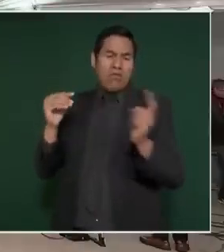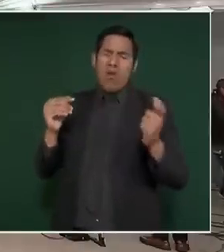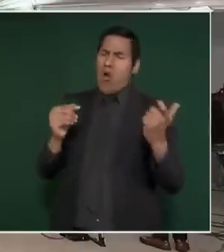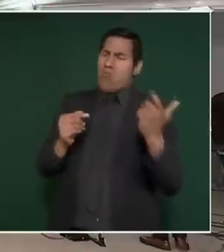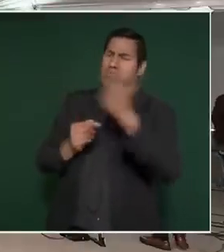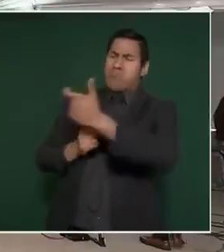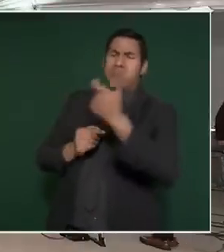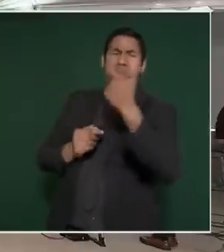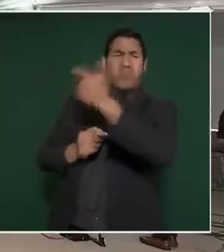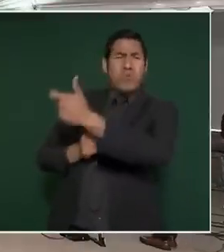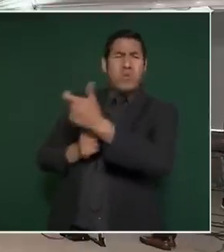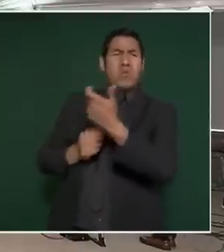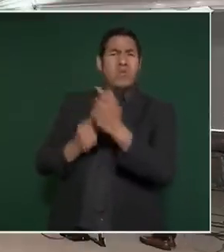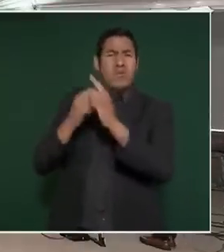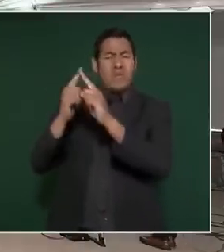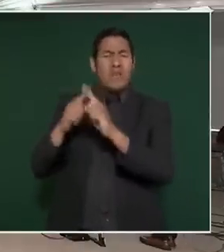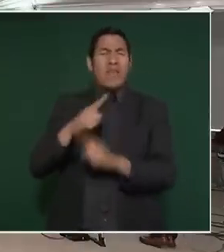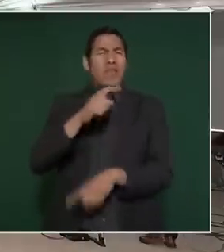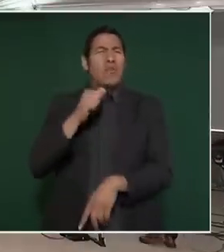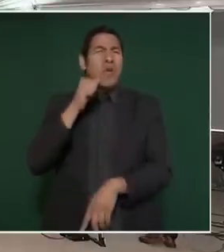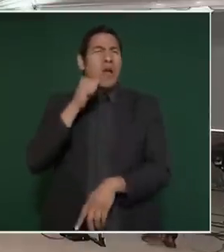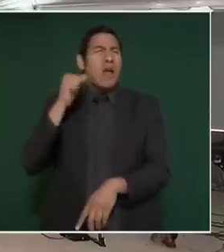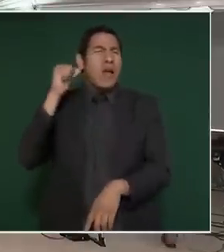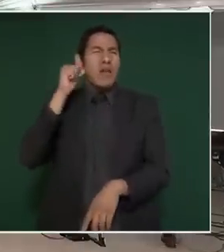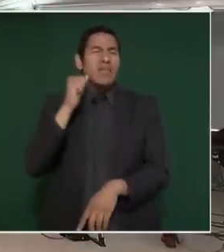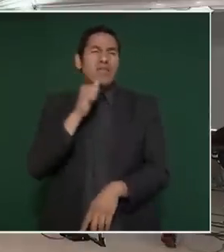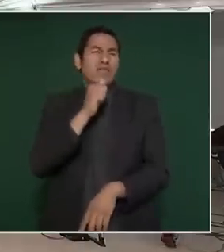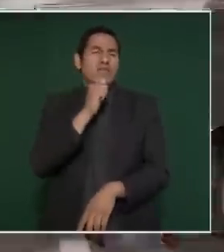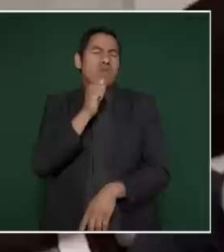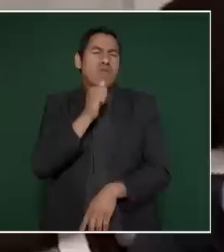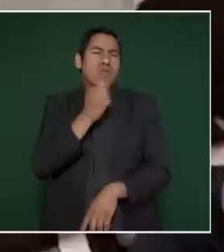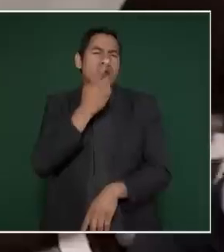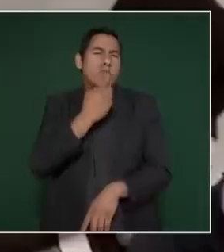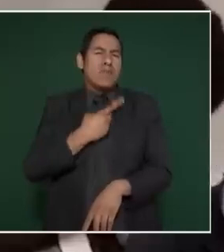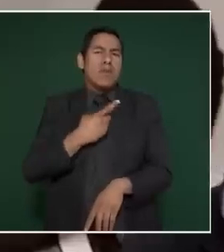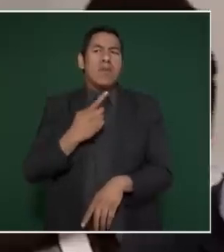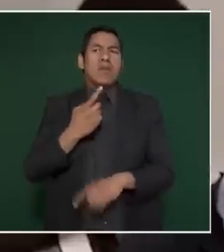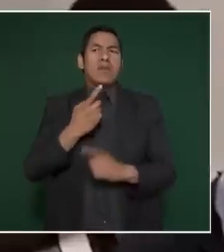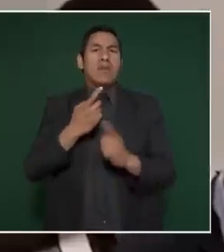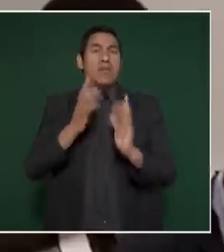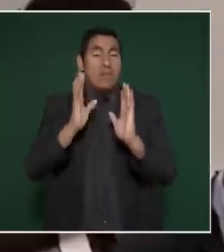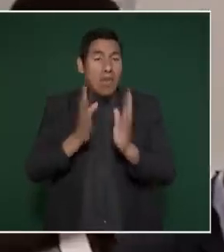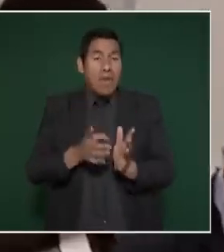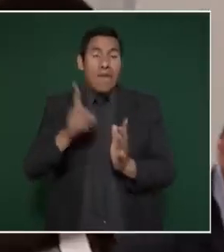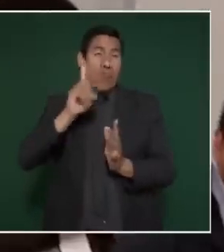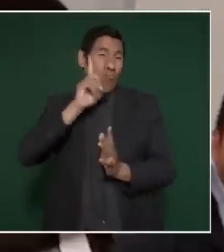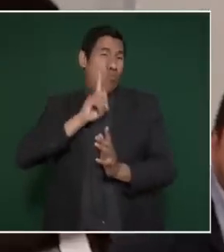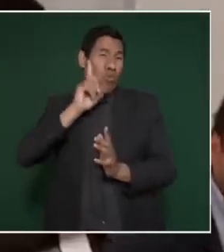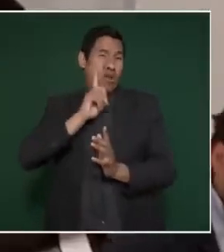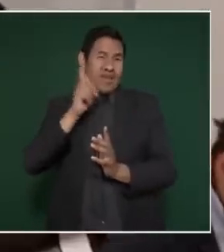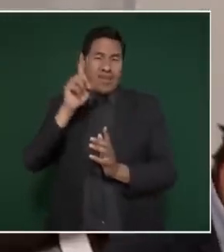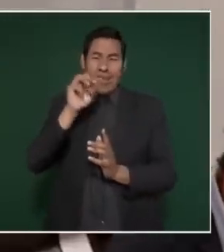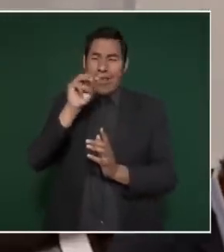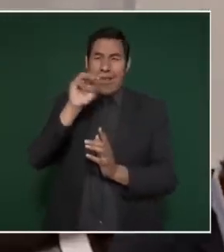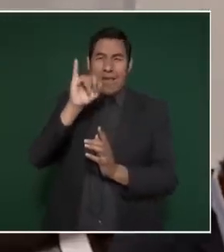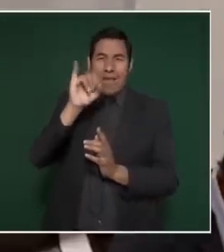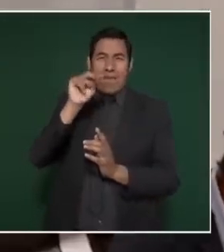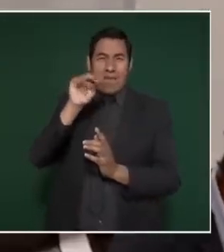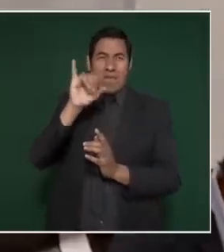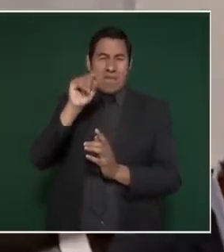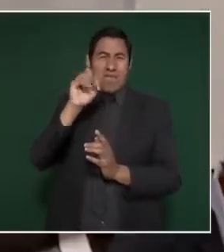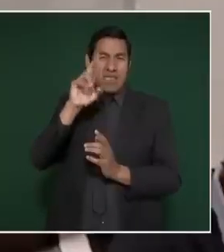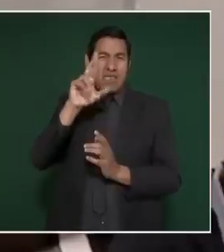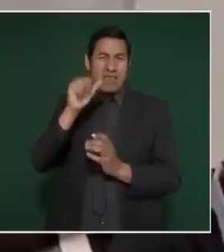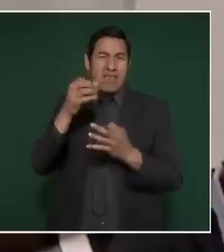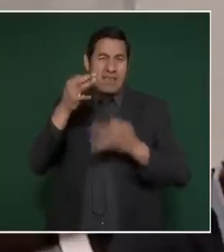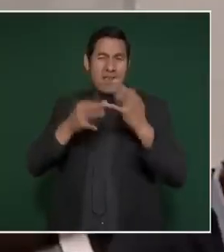día de ayer que no tenía la información de la Secretaría de Gobernación de si ya había acercamiento con la ministra y preguntarle, presidente,